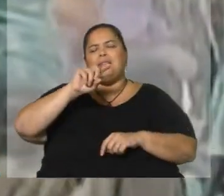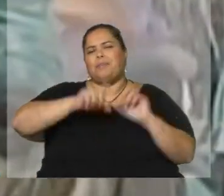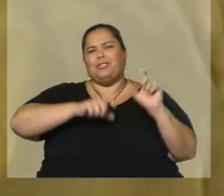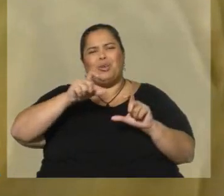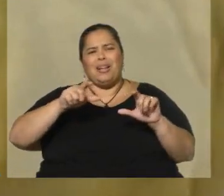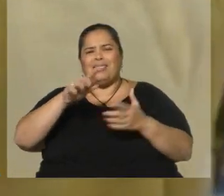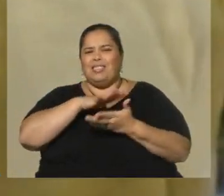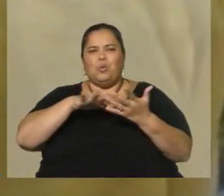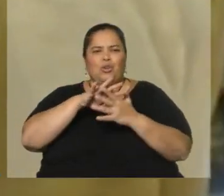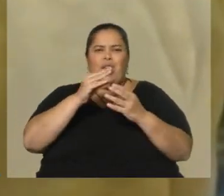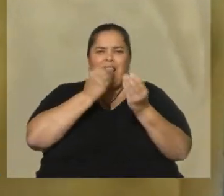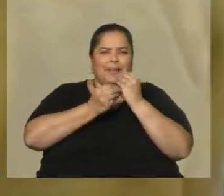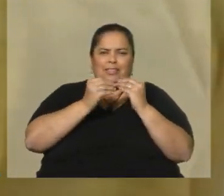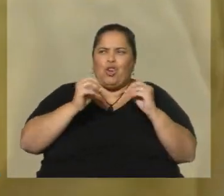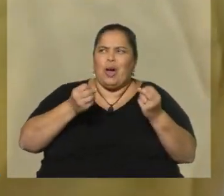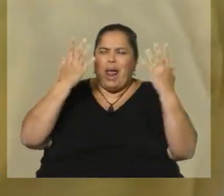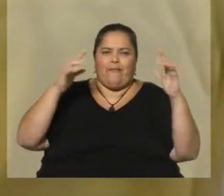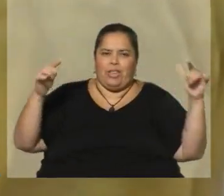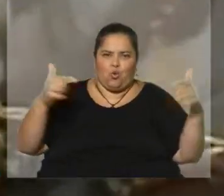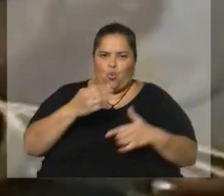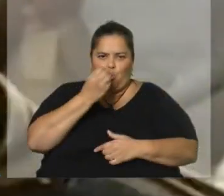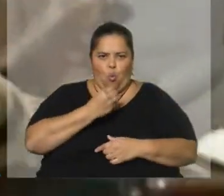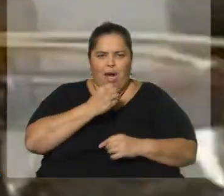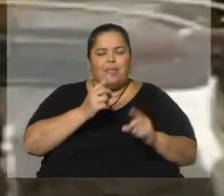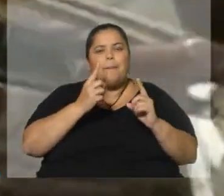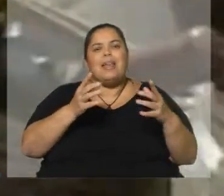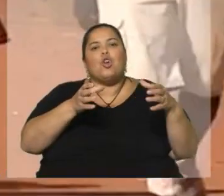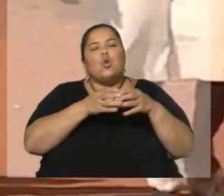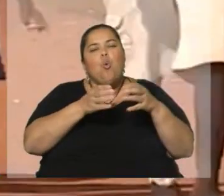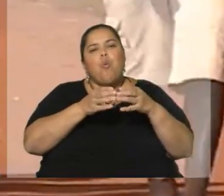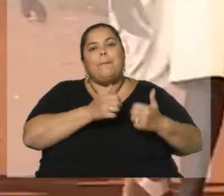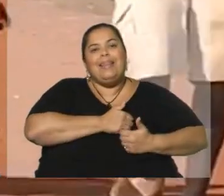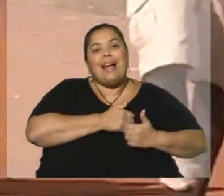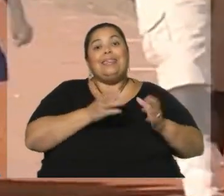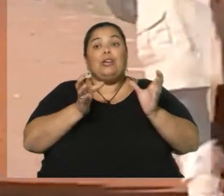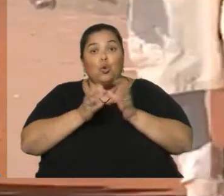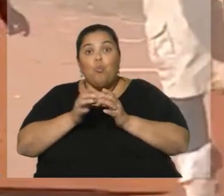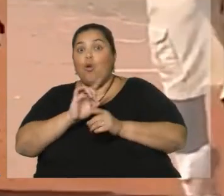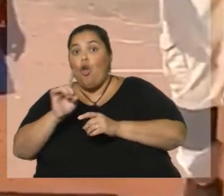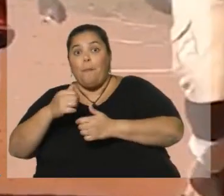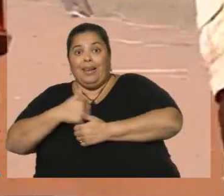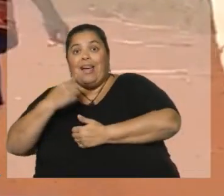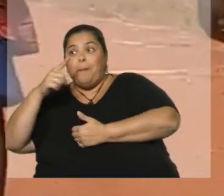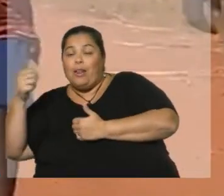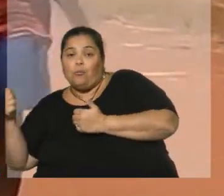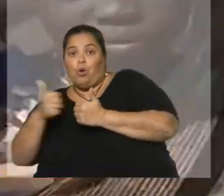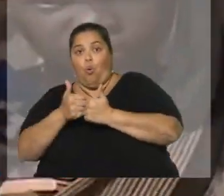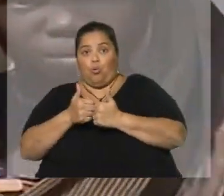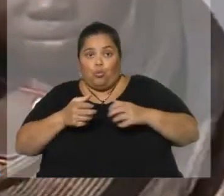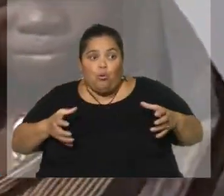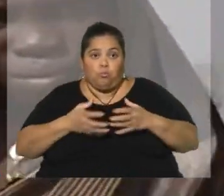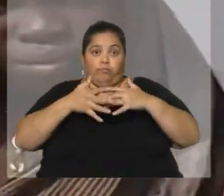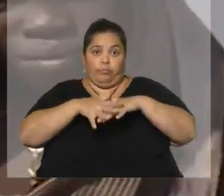Los combates violentos y la proliferación de grupos paramilitares que han cometido crímenes y violaciones a los derechos humanos generaron una enorme